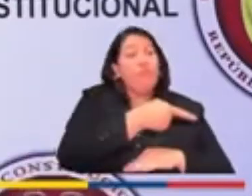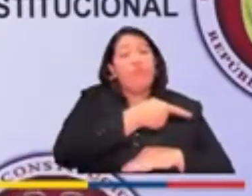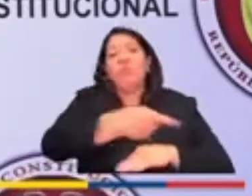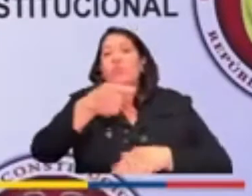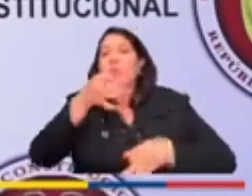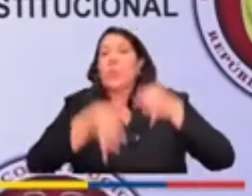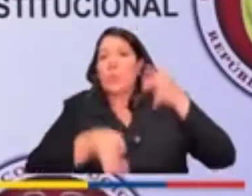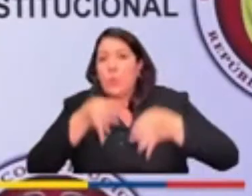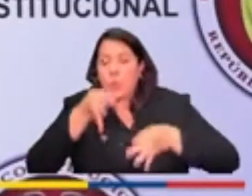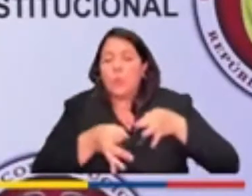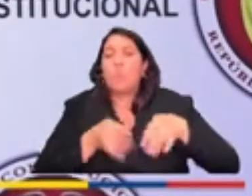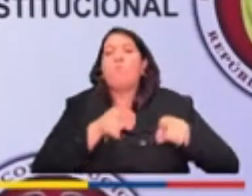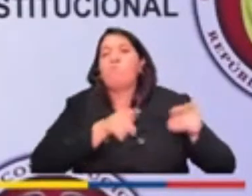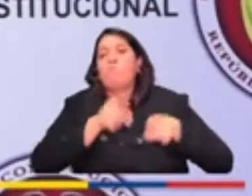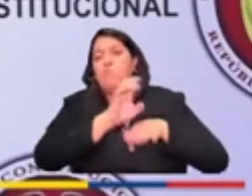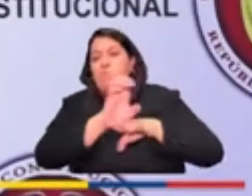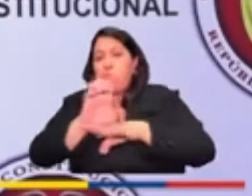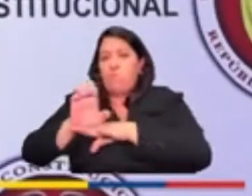las entidades que hay.